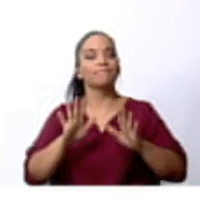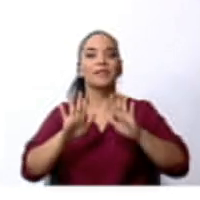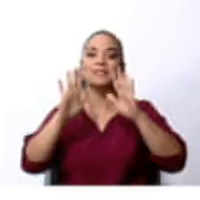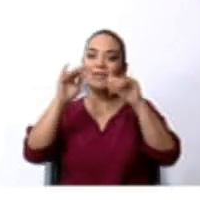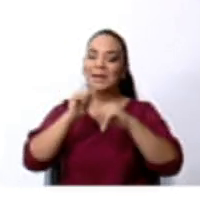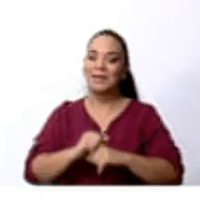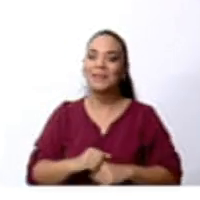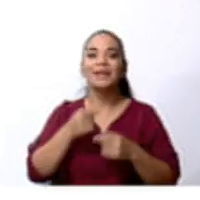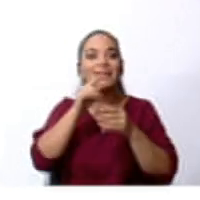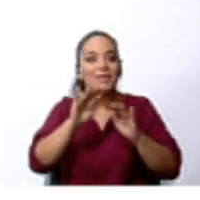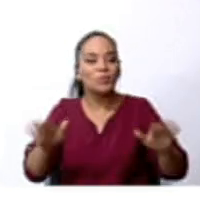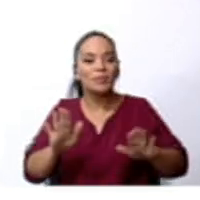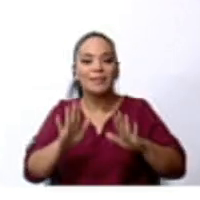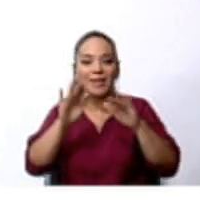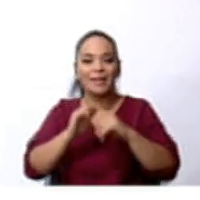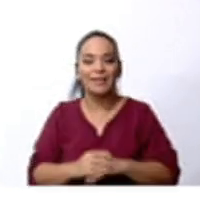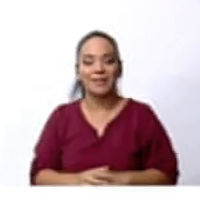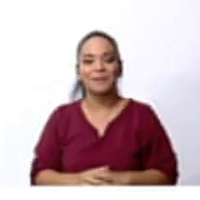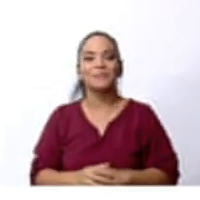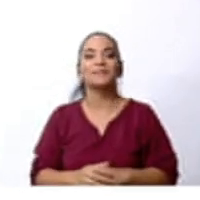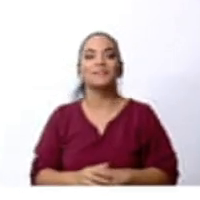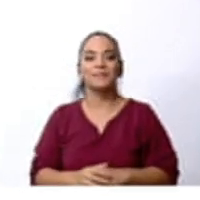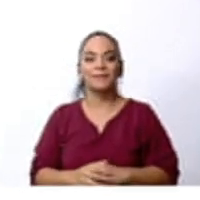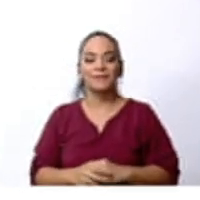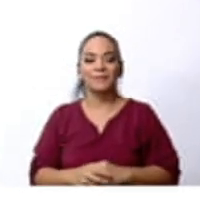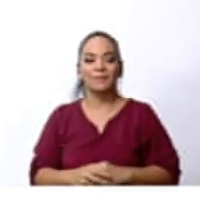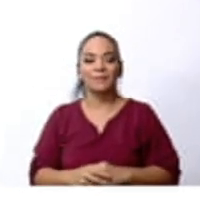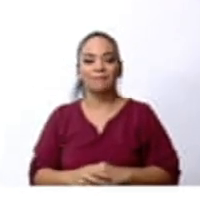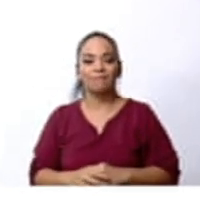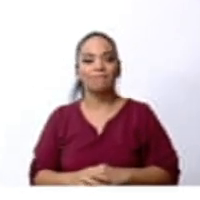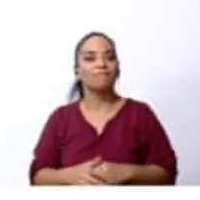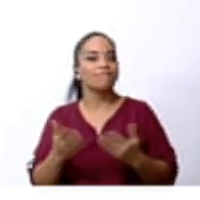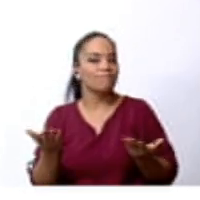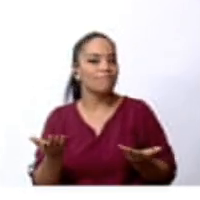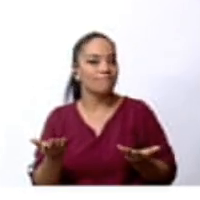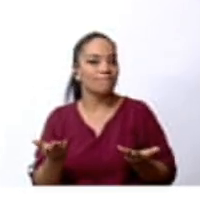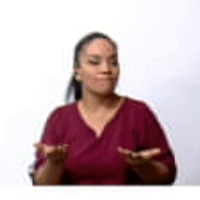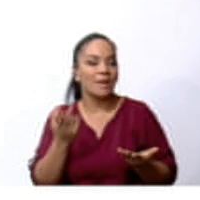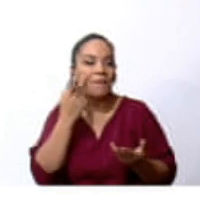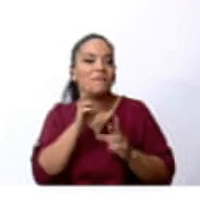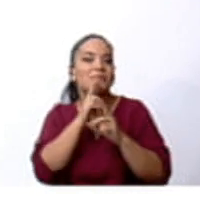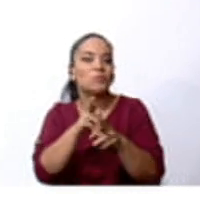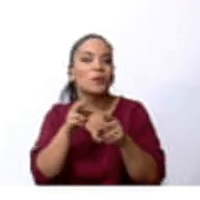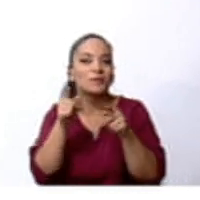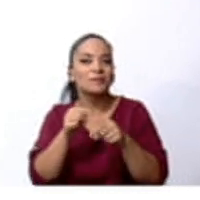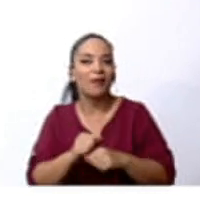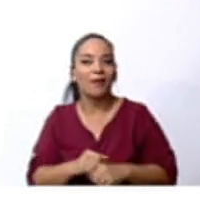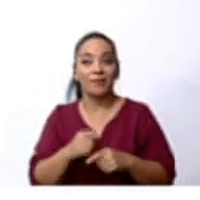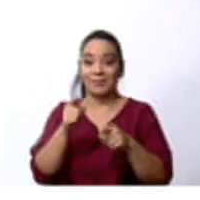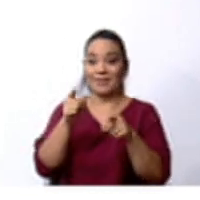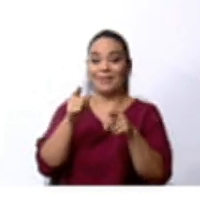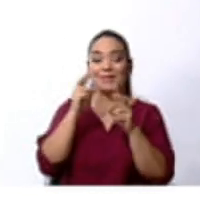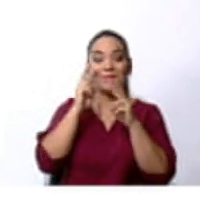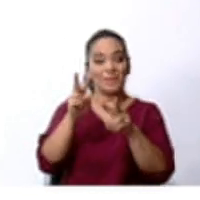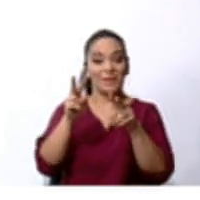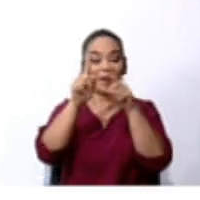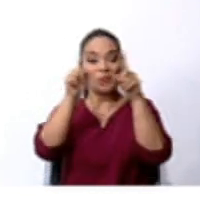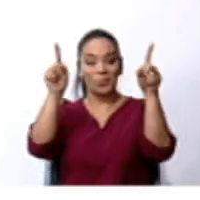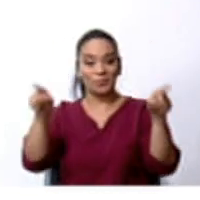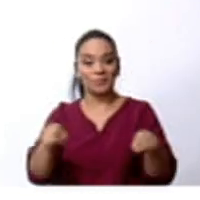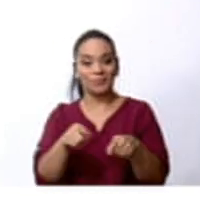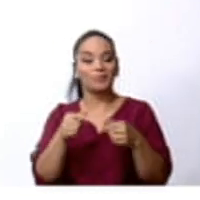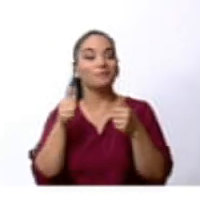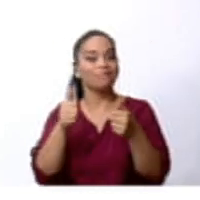Excelente, mis niños y mis niñas. Vamos a ver cómo quedaban las siguientes palabras